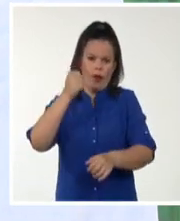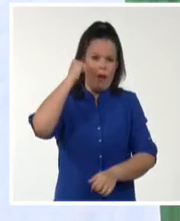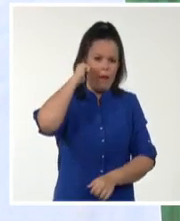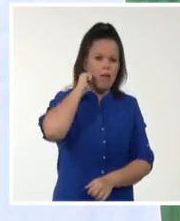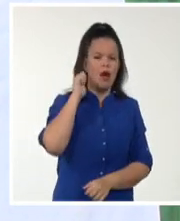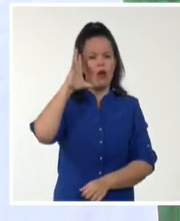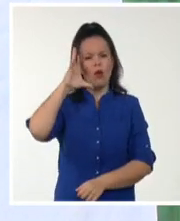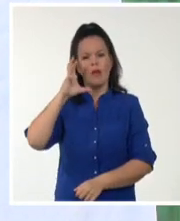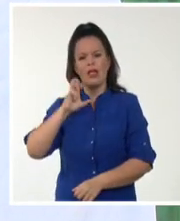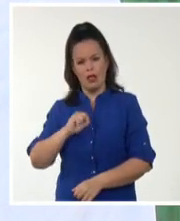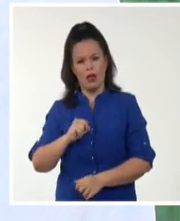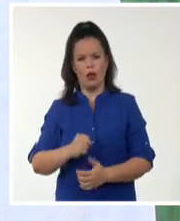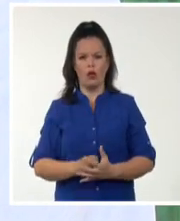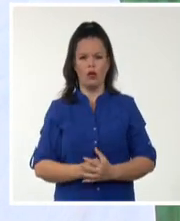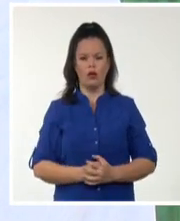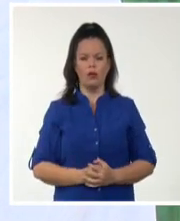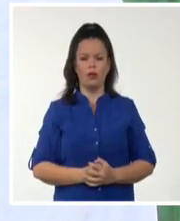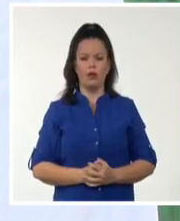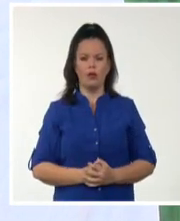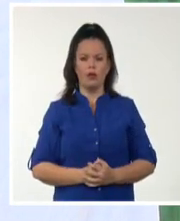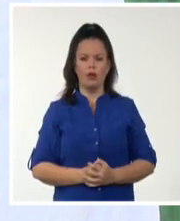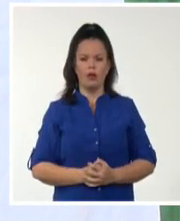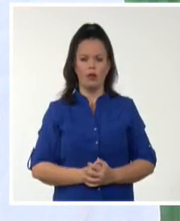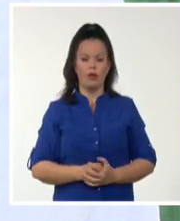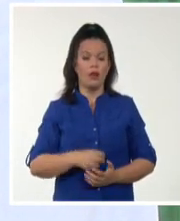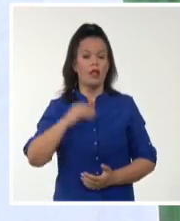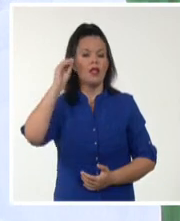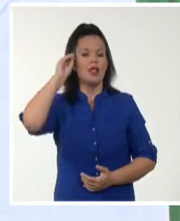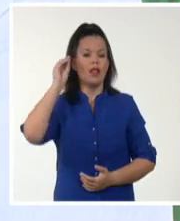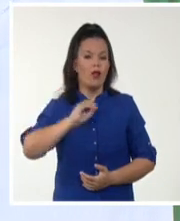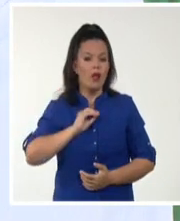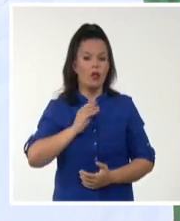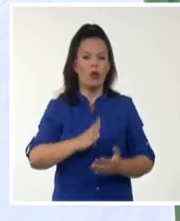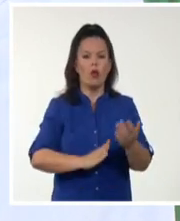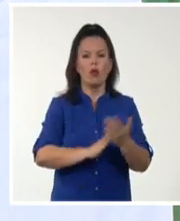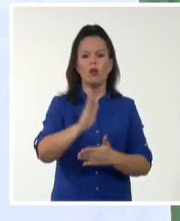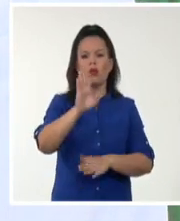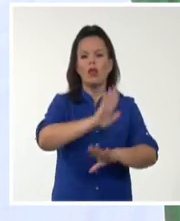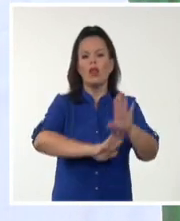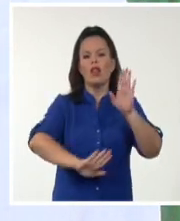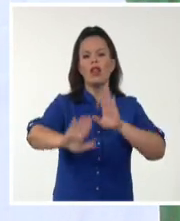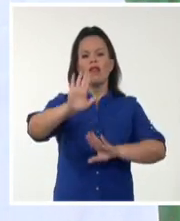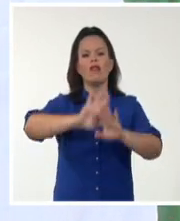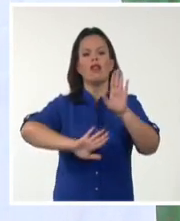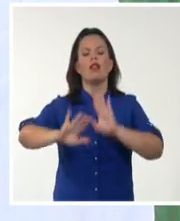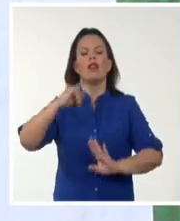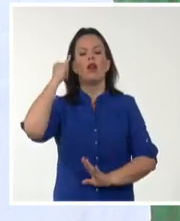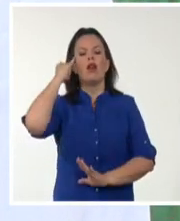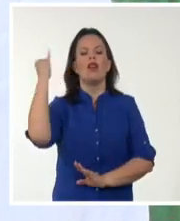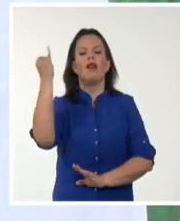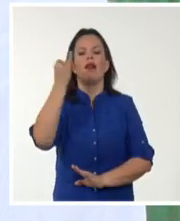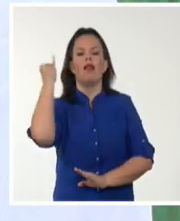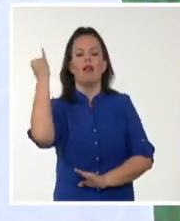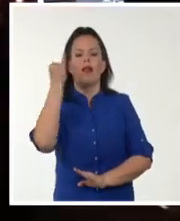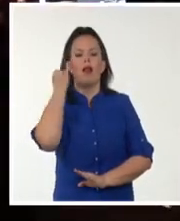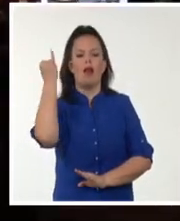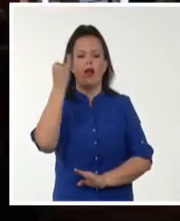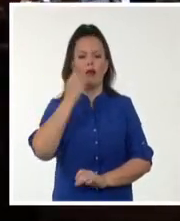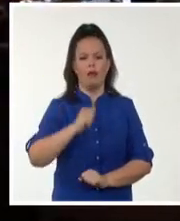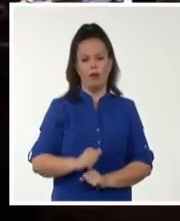convencidos que trincheras de ideas pueden más que trincheras de